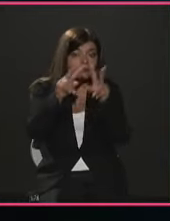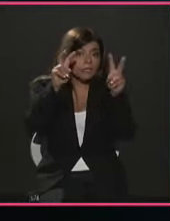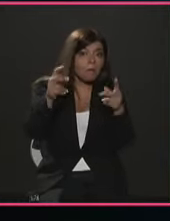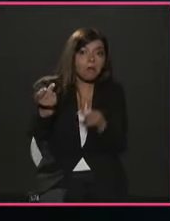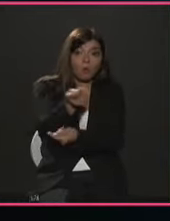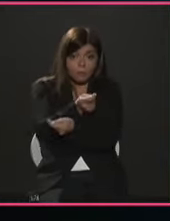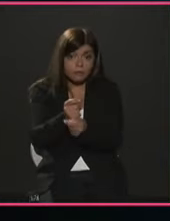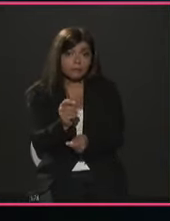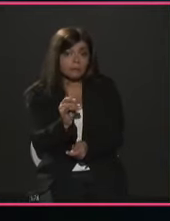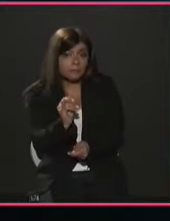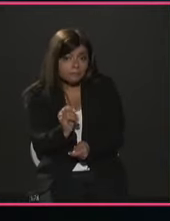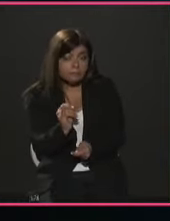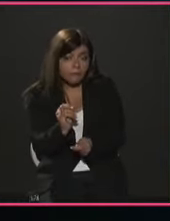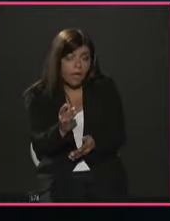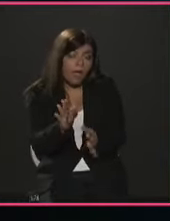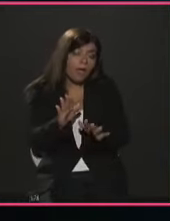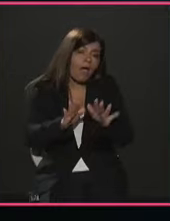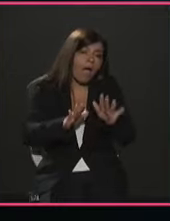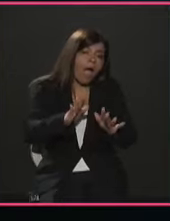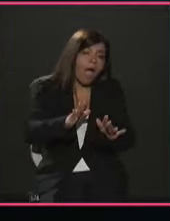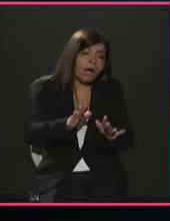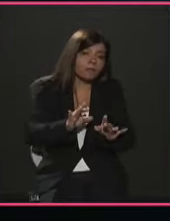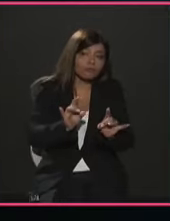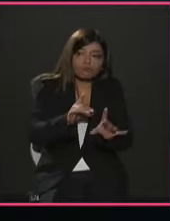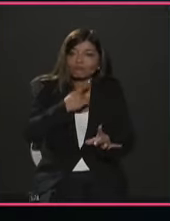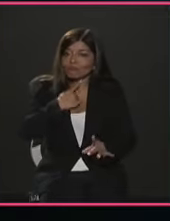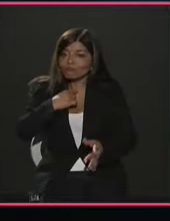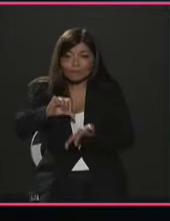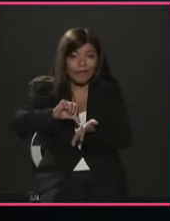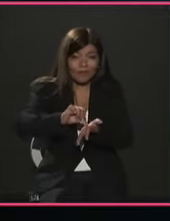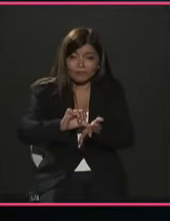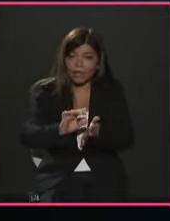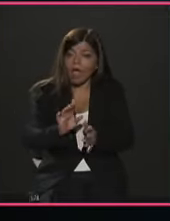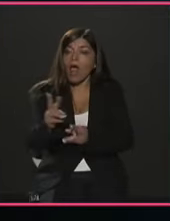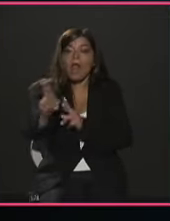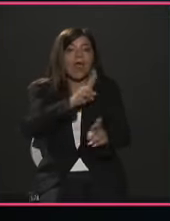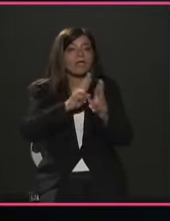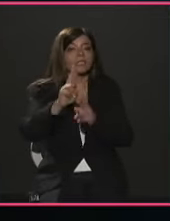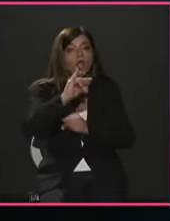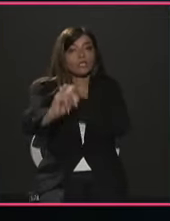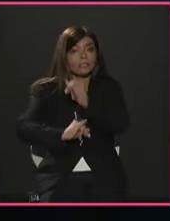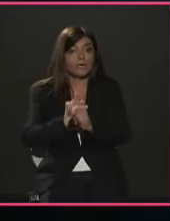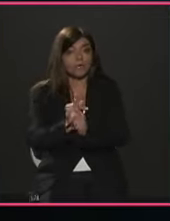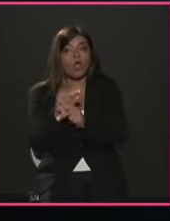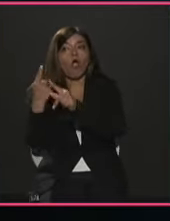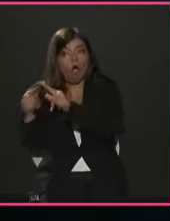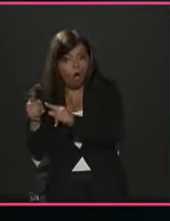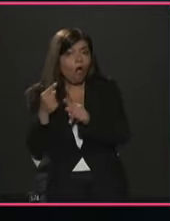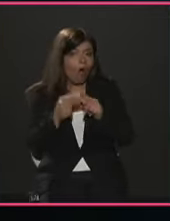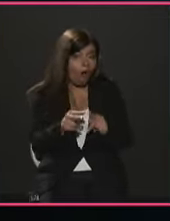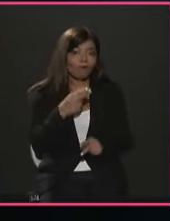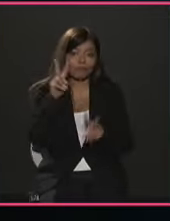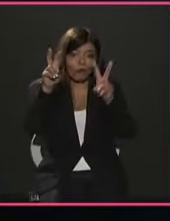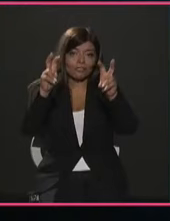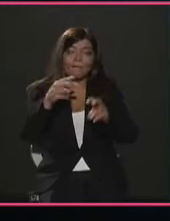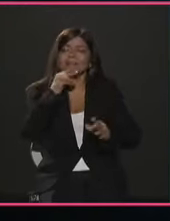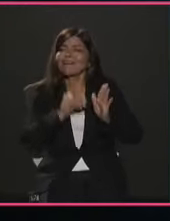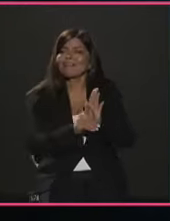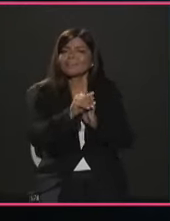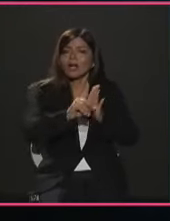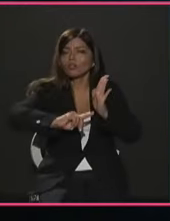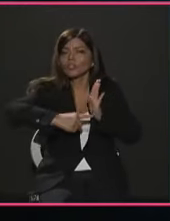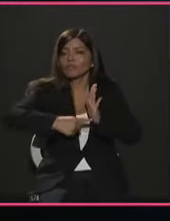comerciales que es lo que pareciera a veces que es lo central en las relaciones internacionales sino también desarrollo